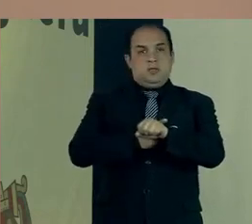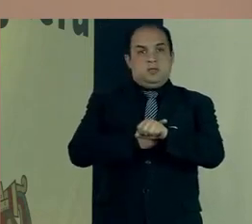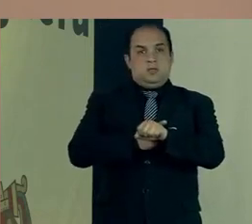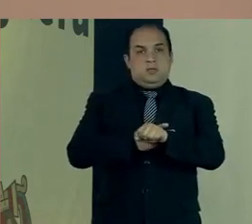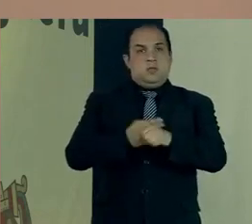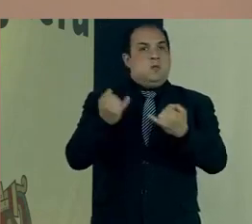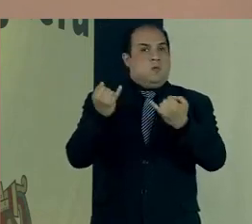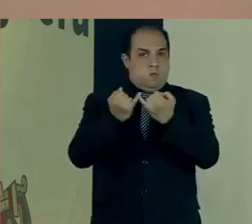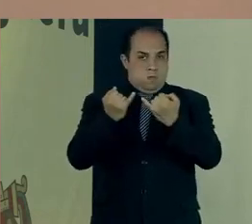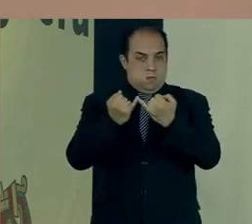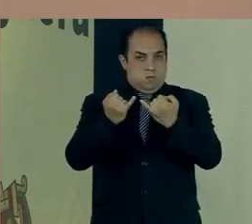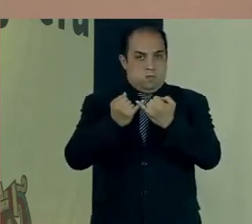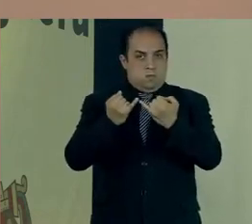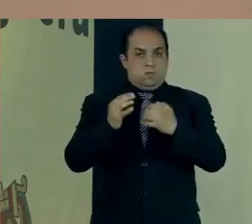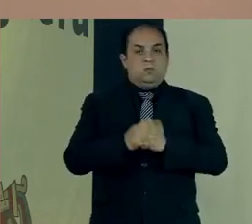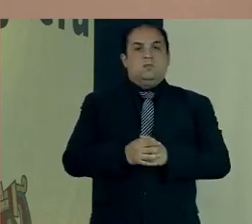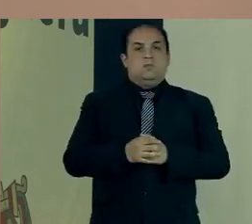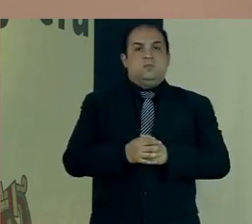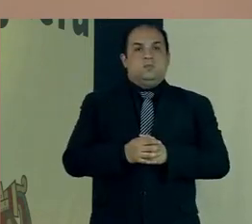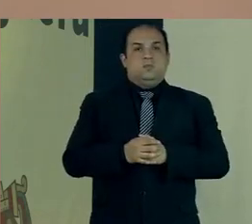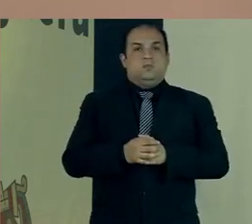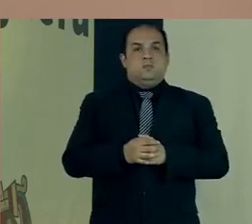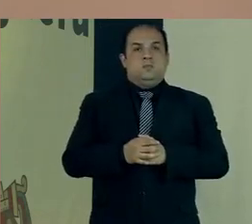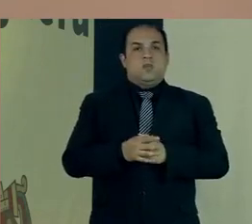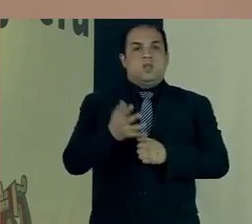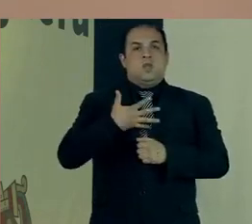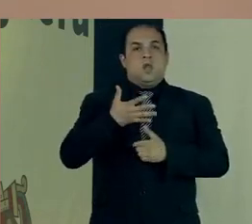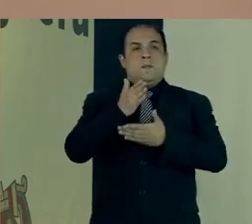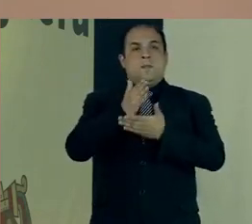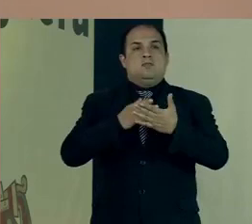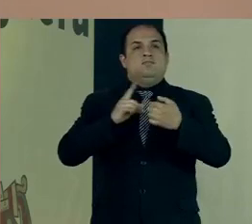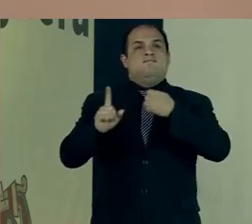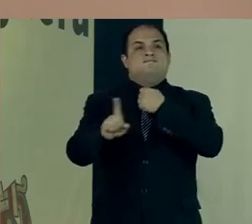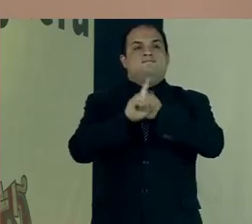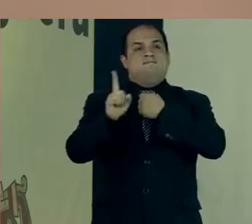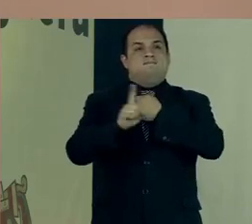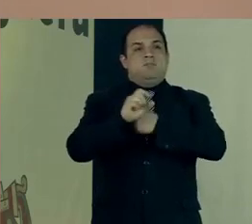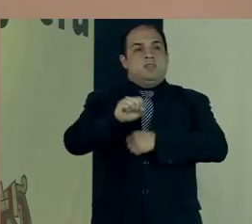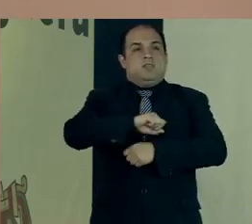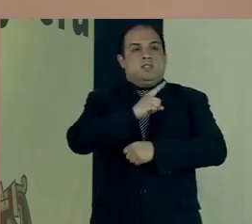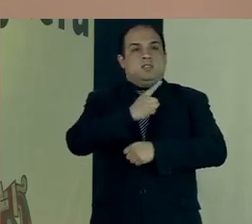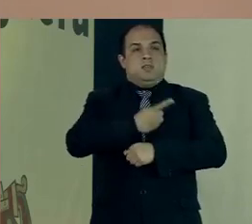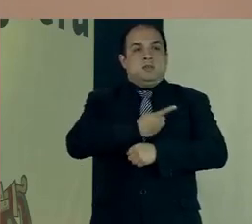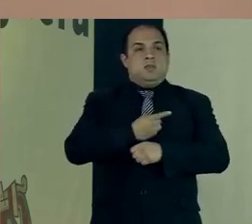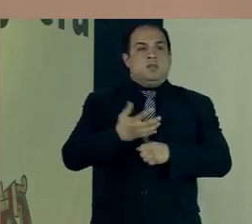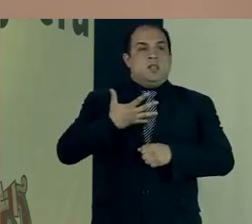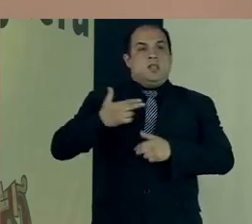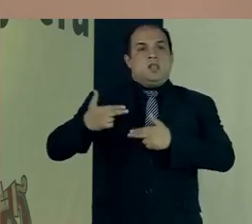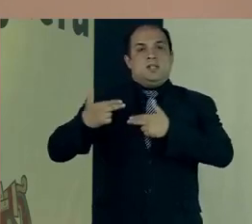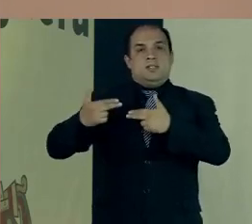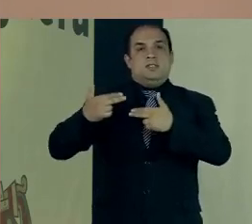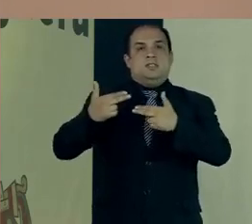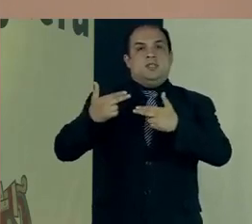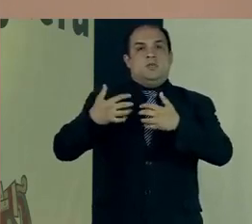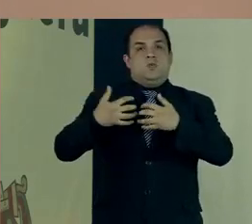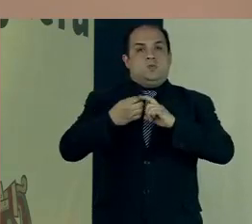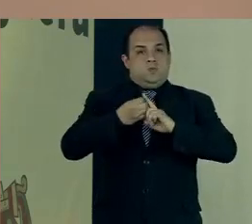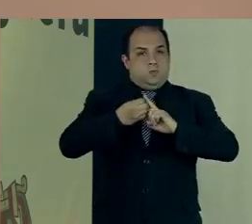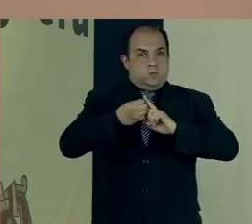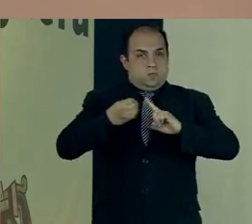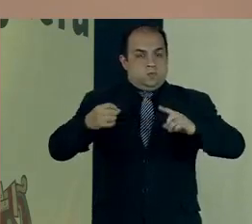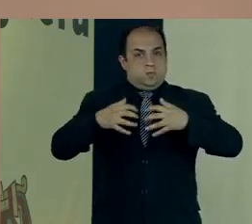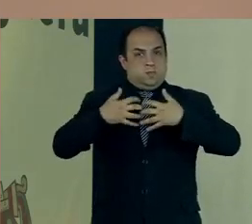que nos sucedió que nos vimos colocados en mitad de una crisis de estar habiendo heredado una infraestructura